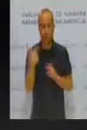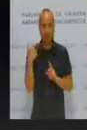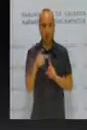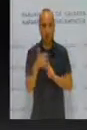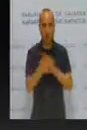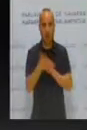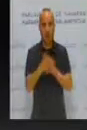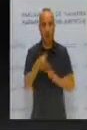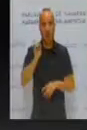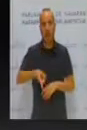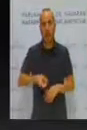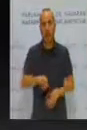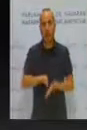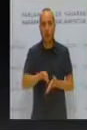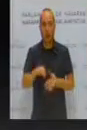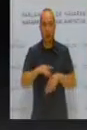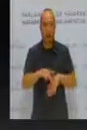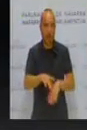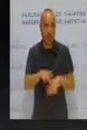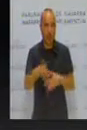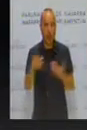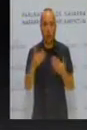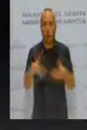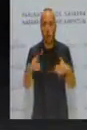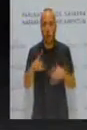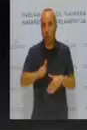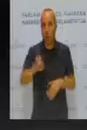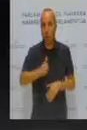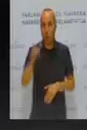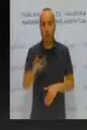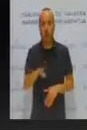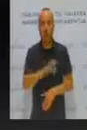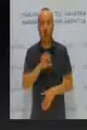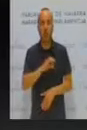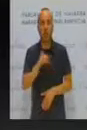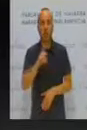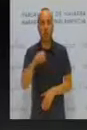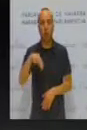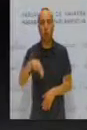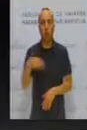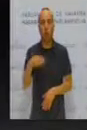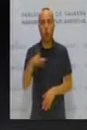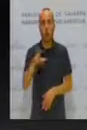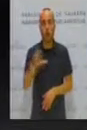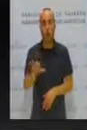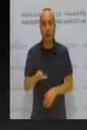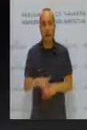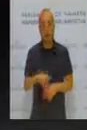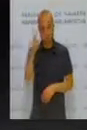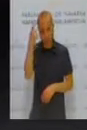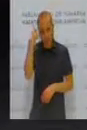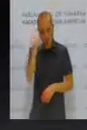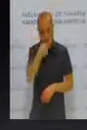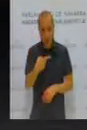de Ordenación, Orientación e Igualdad de Oportunidades, el señor Ander Don Blas. Pues bueno, sabrá usted que don Ander Don